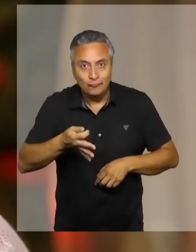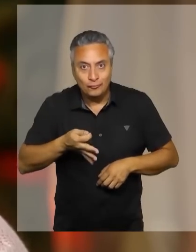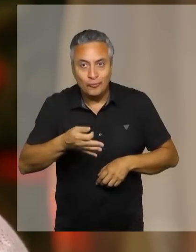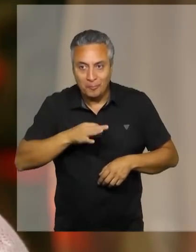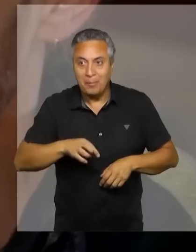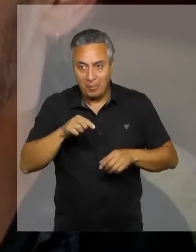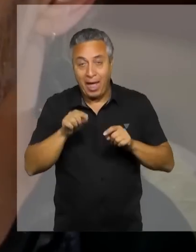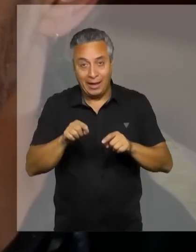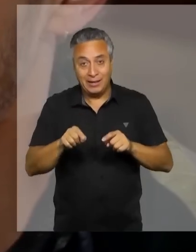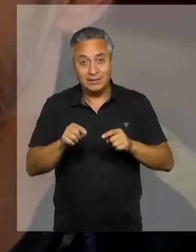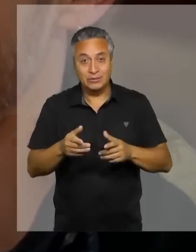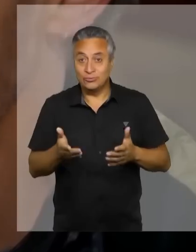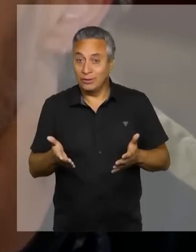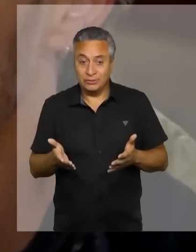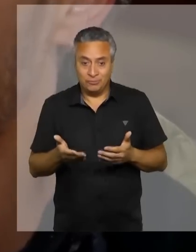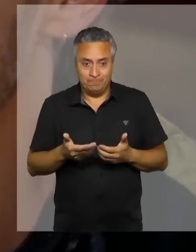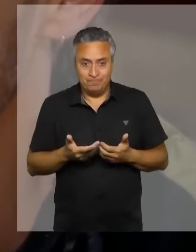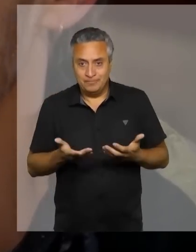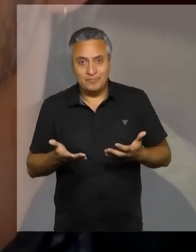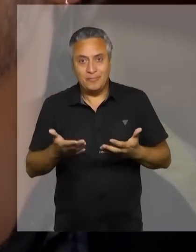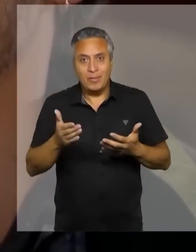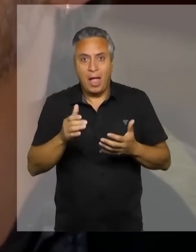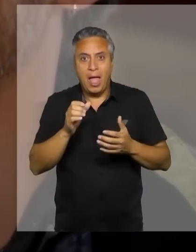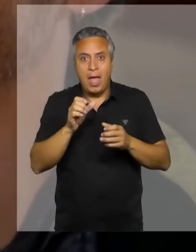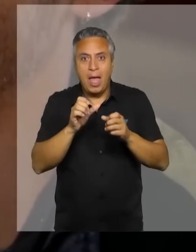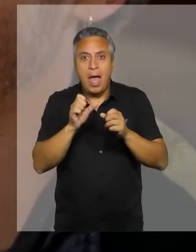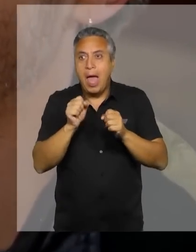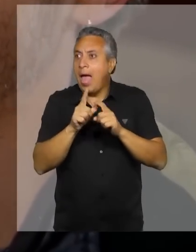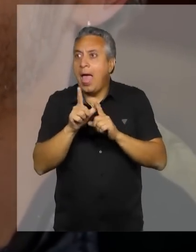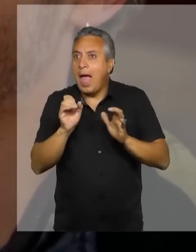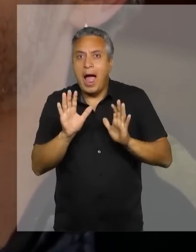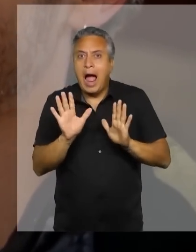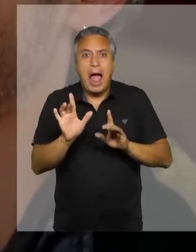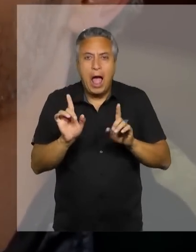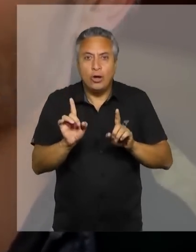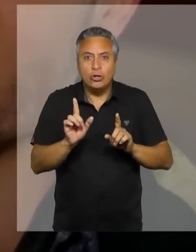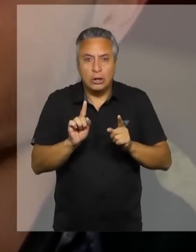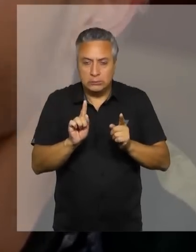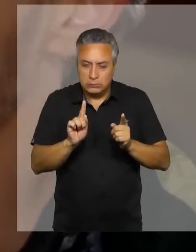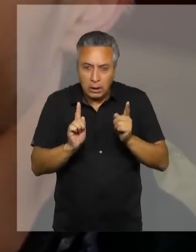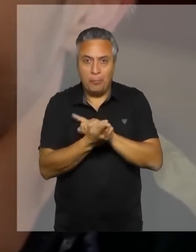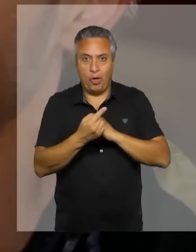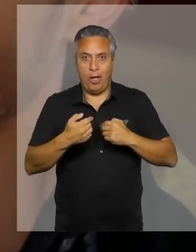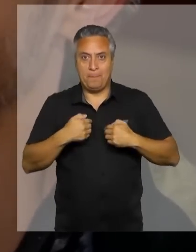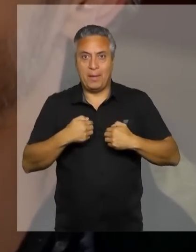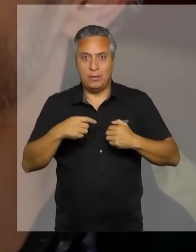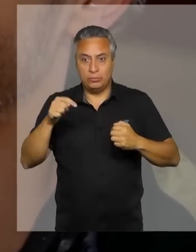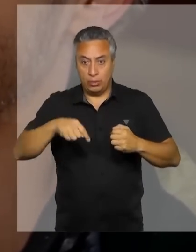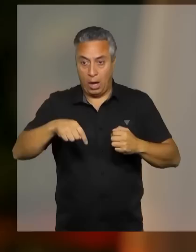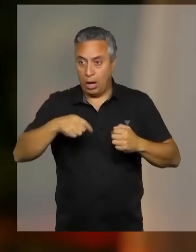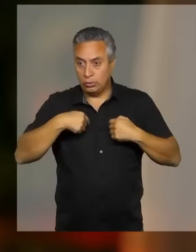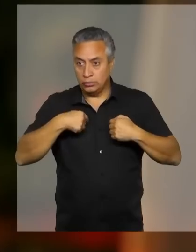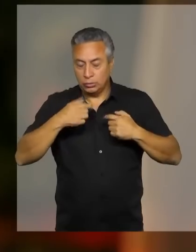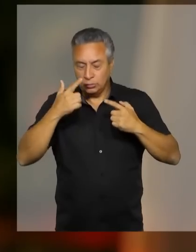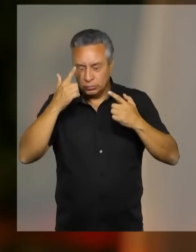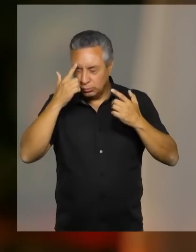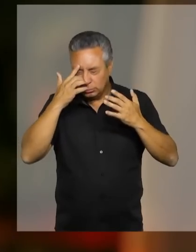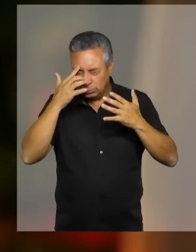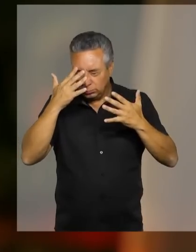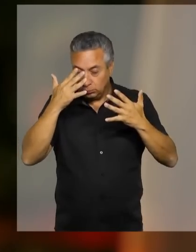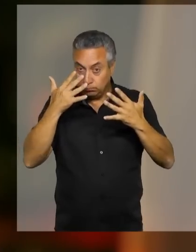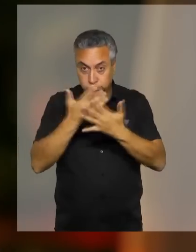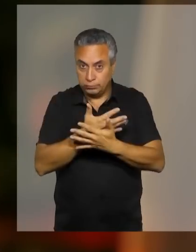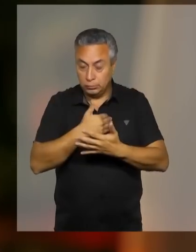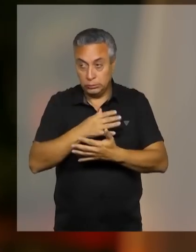Eso, y algo cambió en mí. Y ahora estoy confundido. No sé qué hacer.